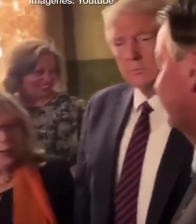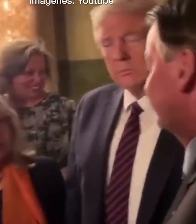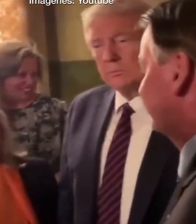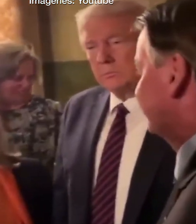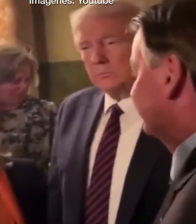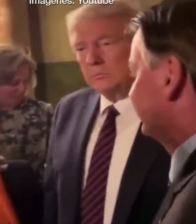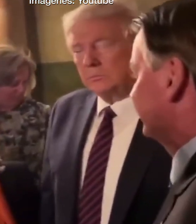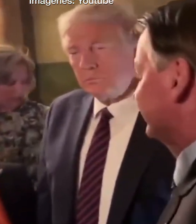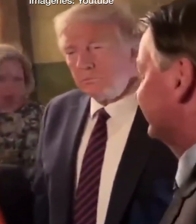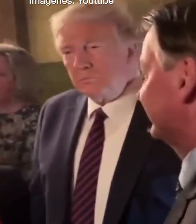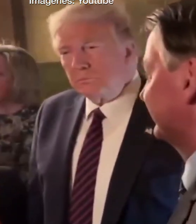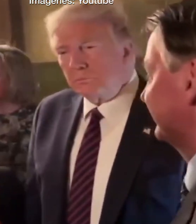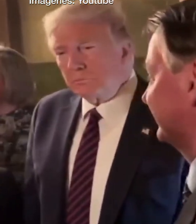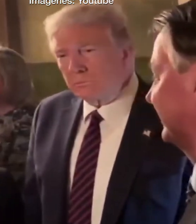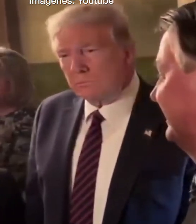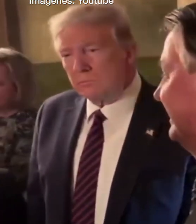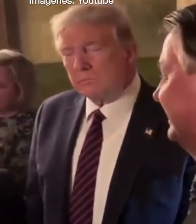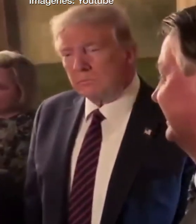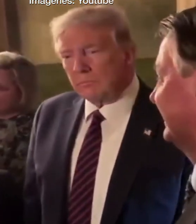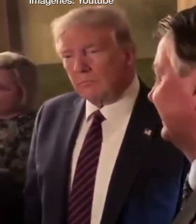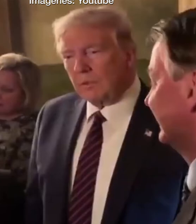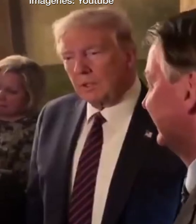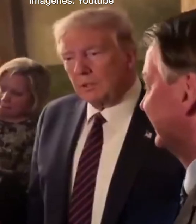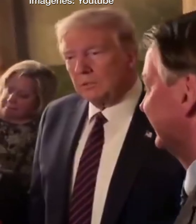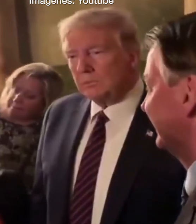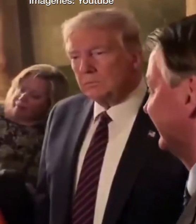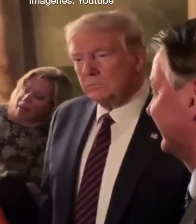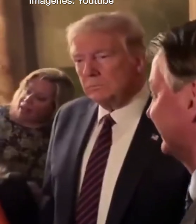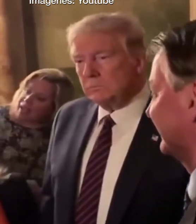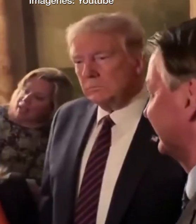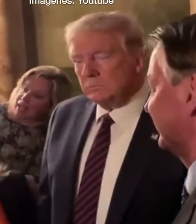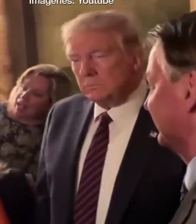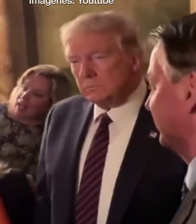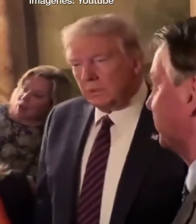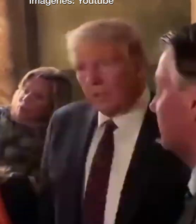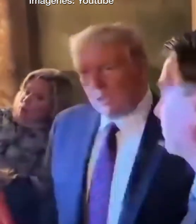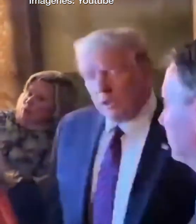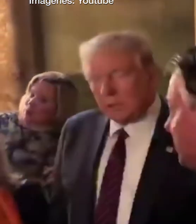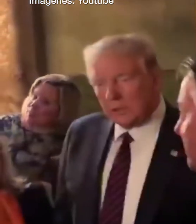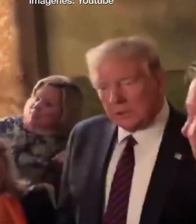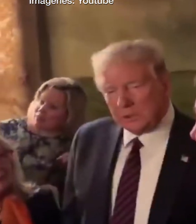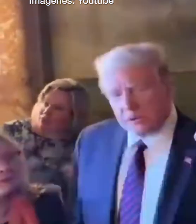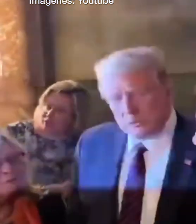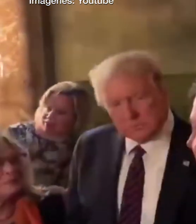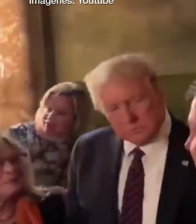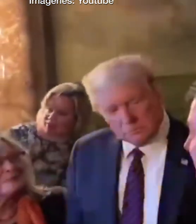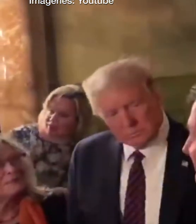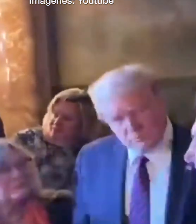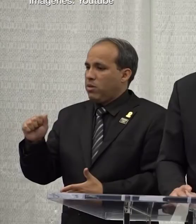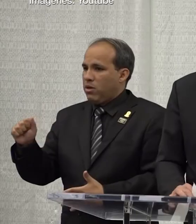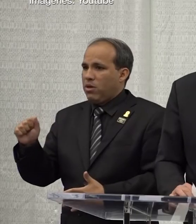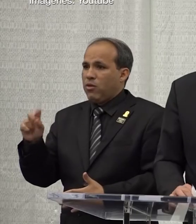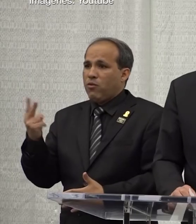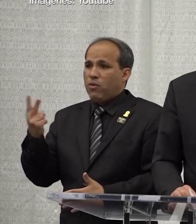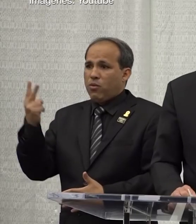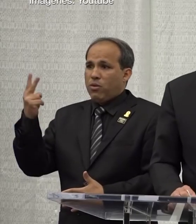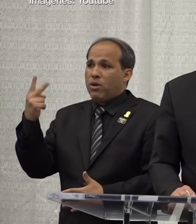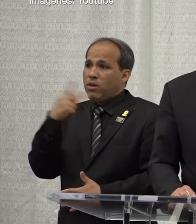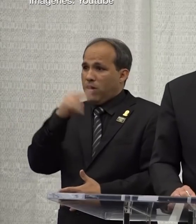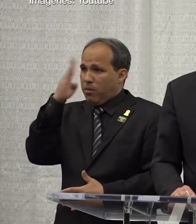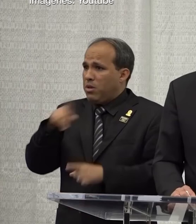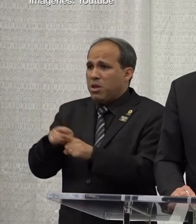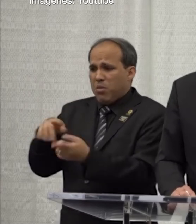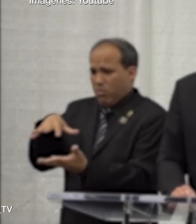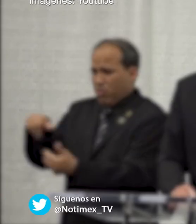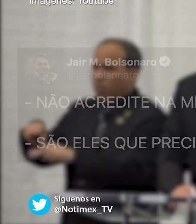bolsonaro y wang garten estuvieron en una visita diplomática en eeuu y se entrevistaron con el presidente de donald trump bolsonaro